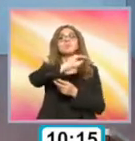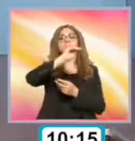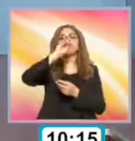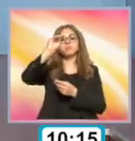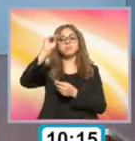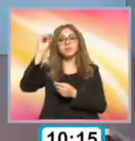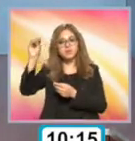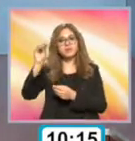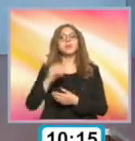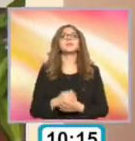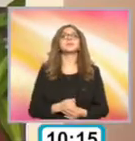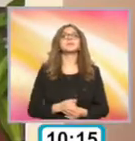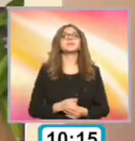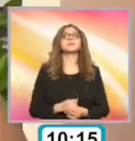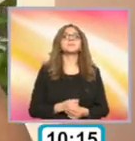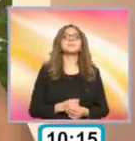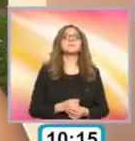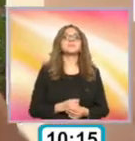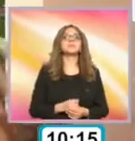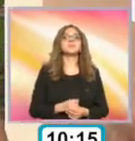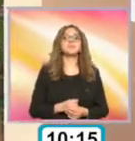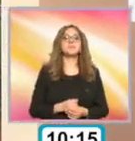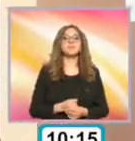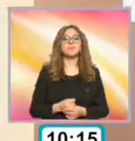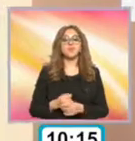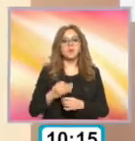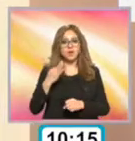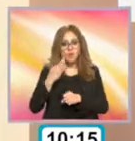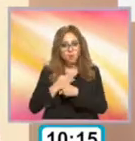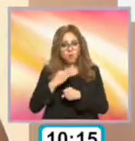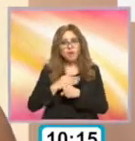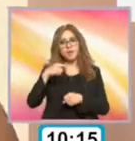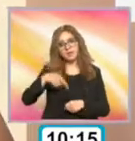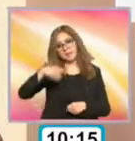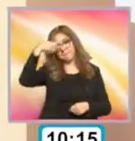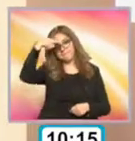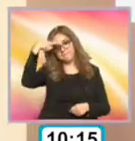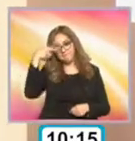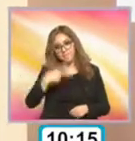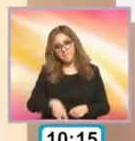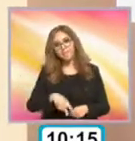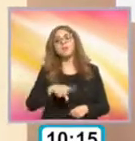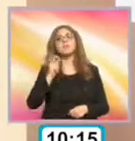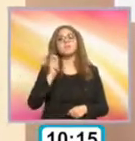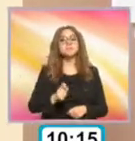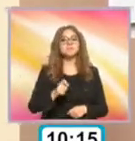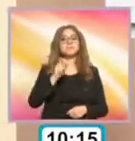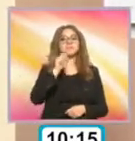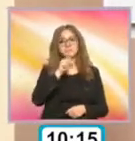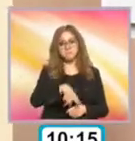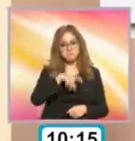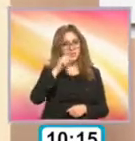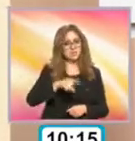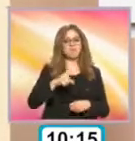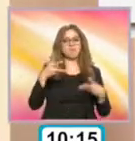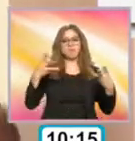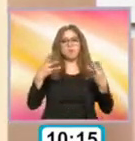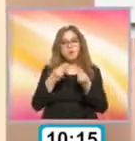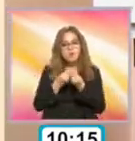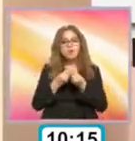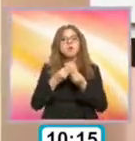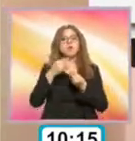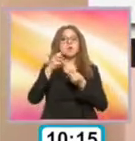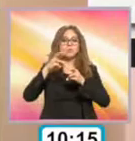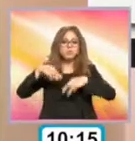espectáculo. Dani, voy a estar, aquí estoy ahorita en mi bellísimo país, México, promoviendo este espectáculo maravilloso. Tengo